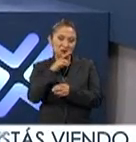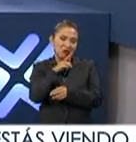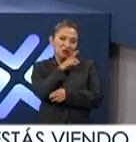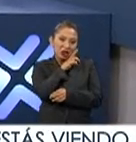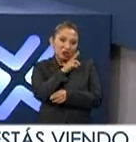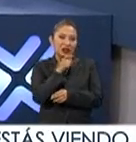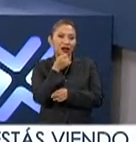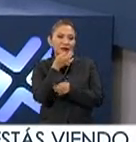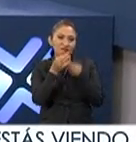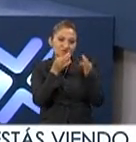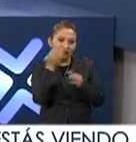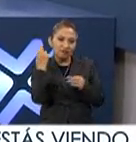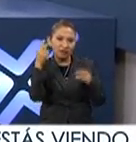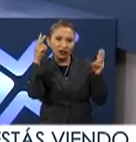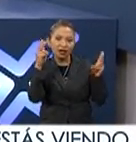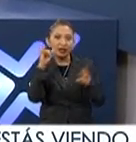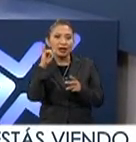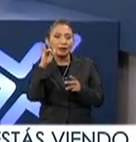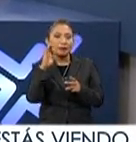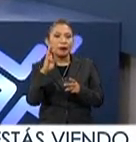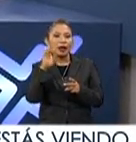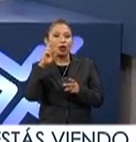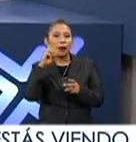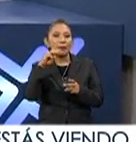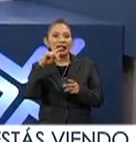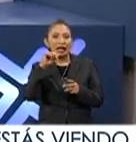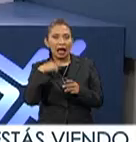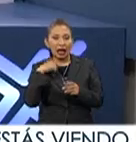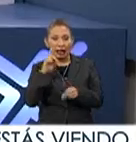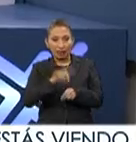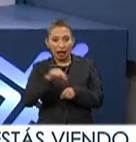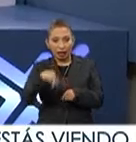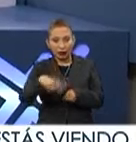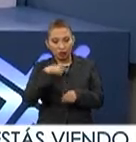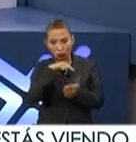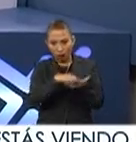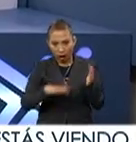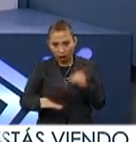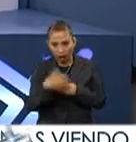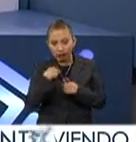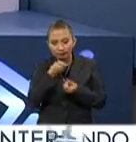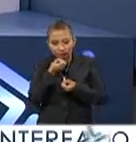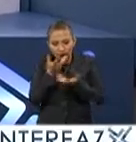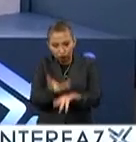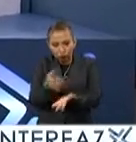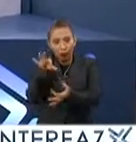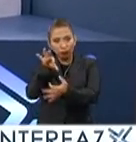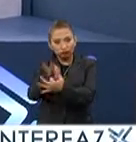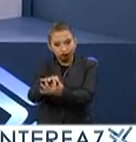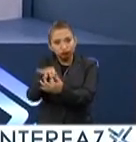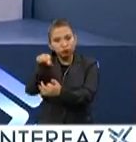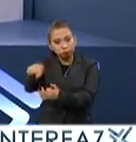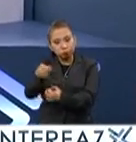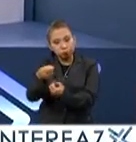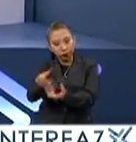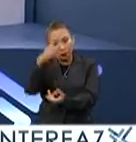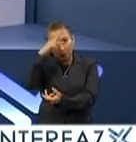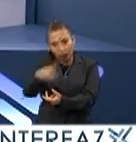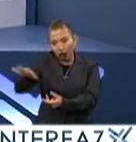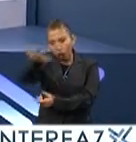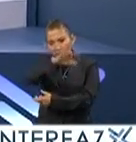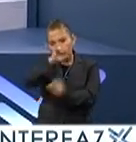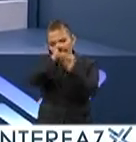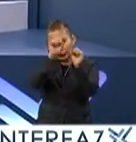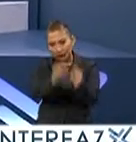noticiero, espacio informativo que se llama Iberoamérica al Día, también hecho aquí en esta casa de trabajo. Es una aportación, es un contenido que aporta México a todo